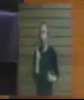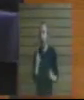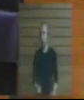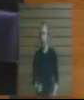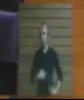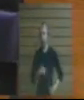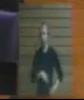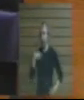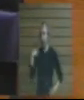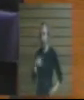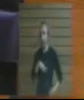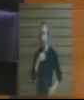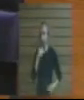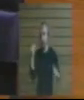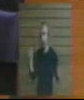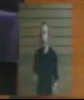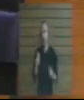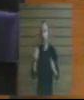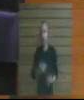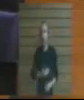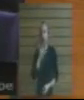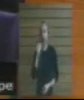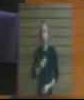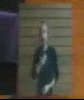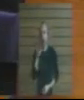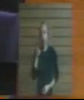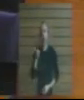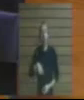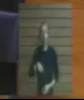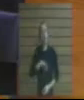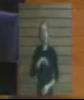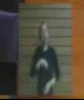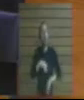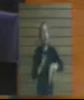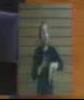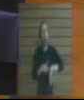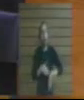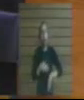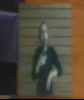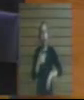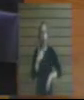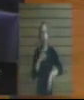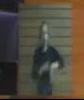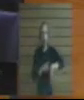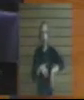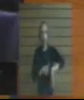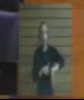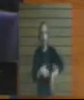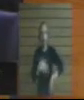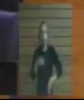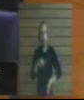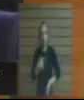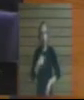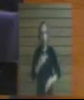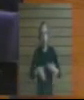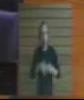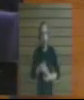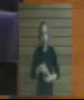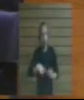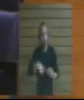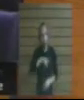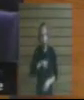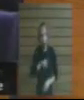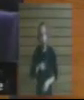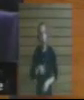momento. Nos puede permitir también, señores de Podemos, de Izquierda Esquerra y de EH Bildu, nos puede permitir también no tener